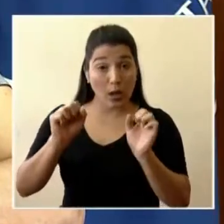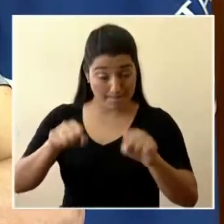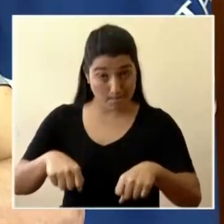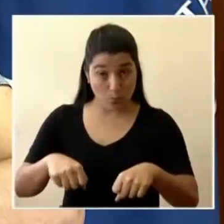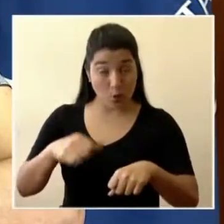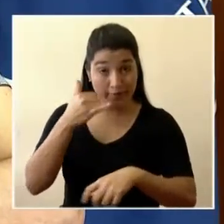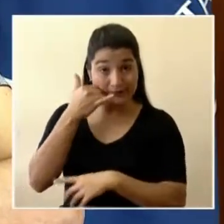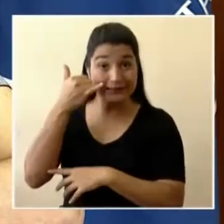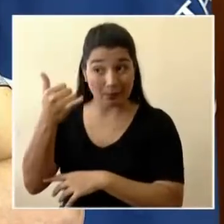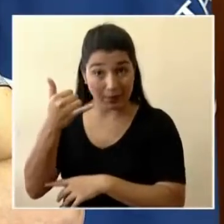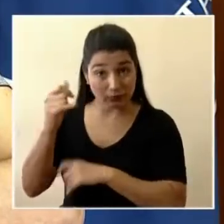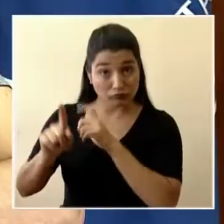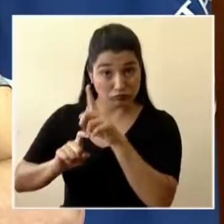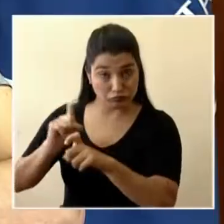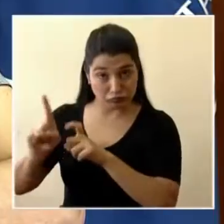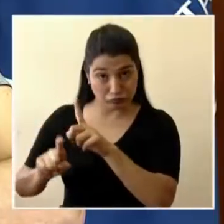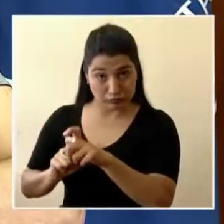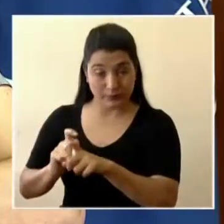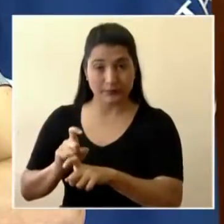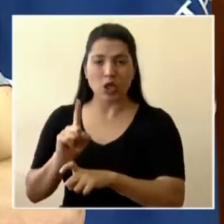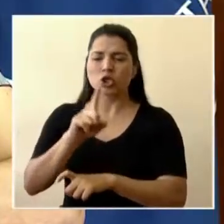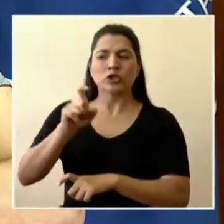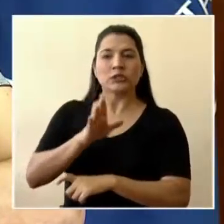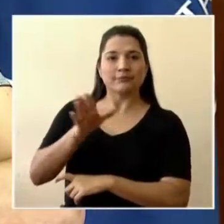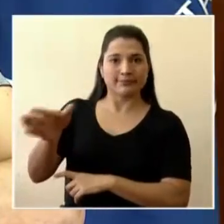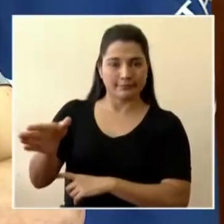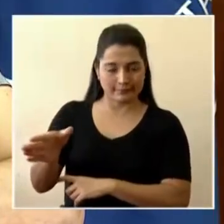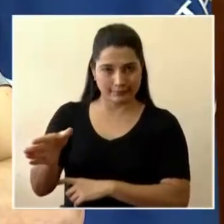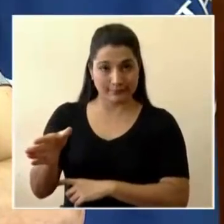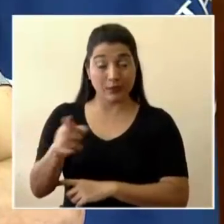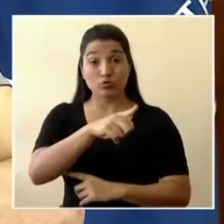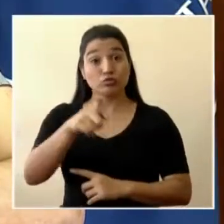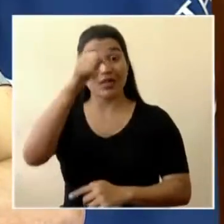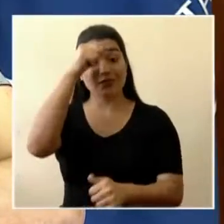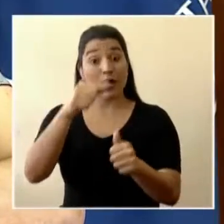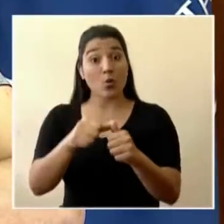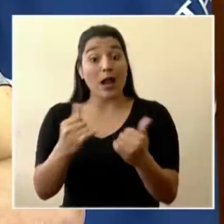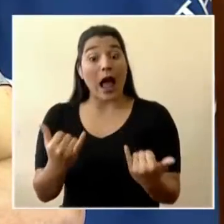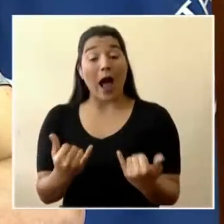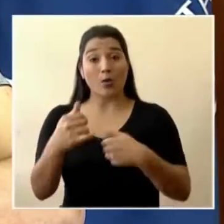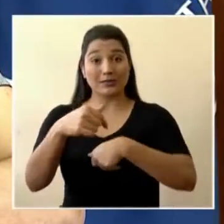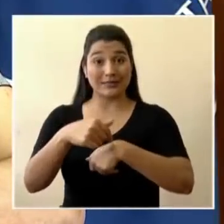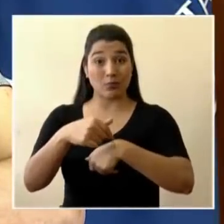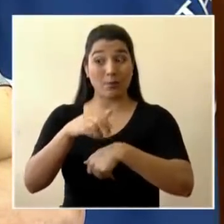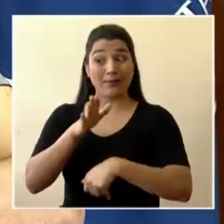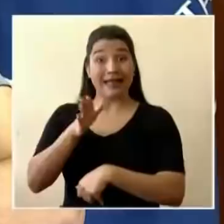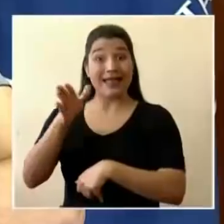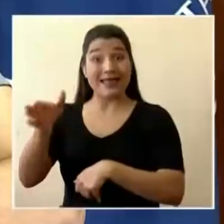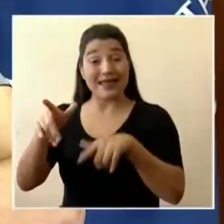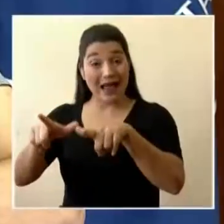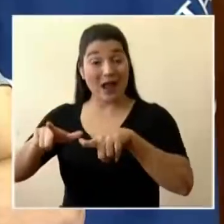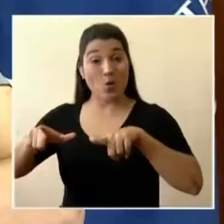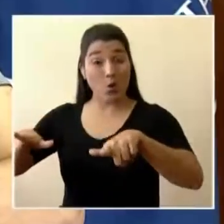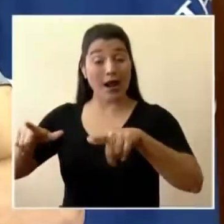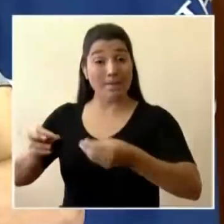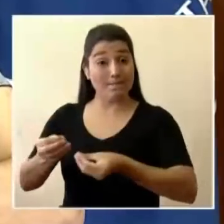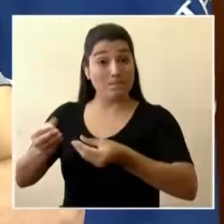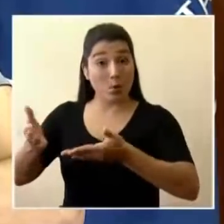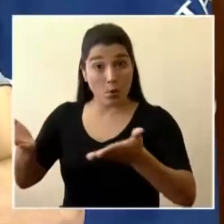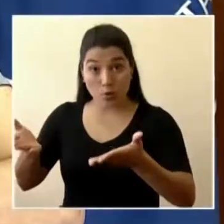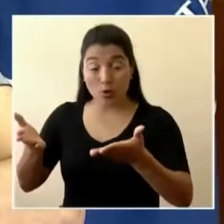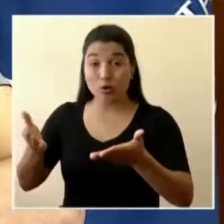consulta telefónicamente. Recordemos que en este momento salir a lugares públicos